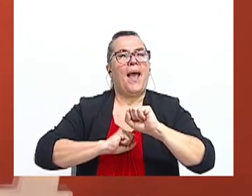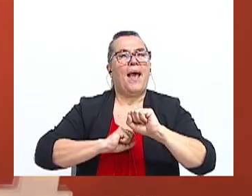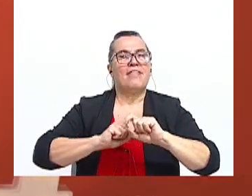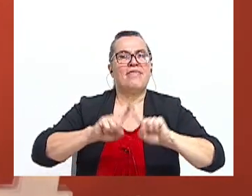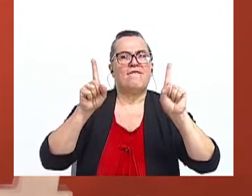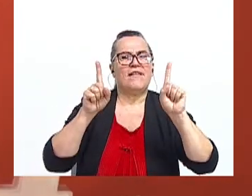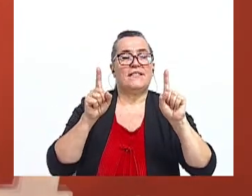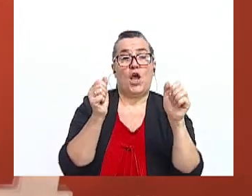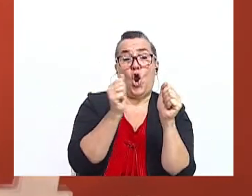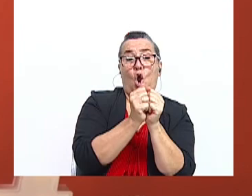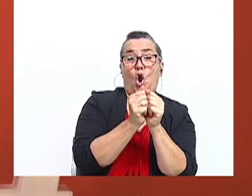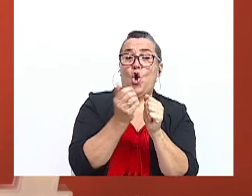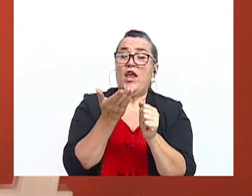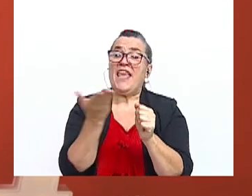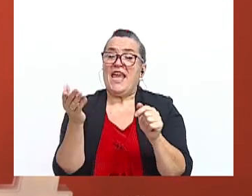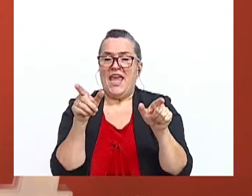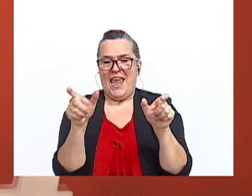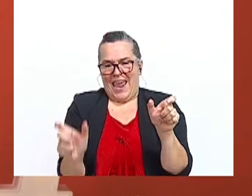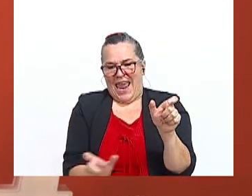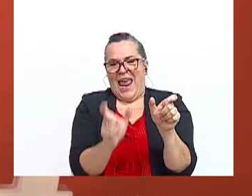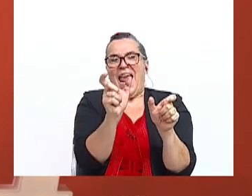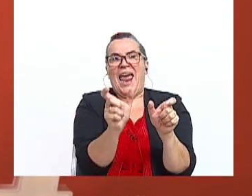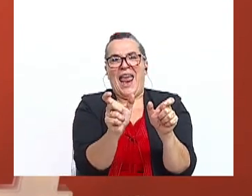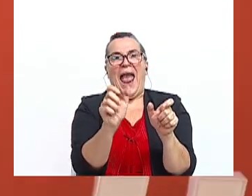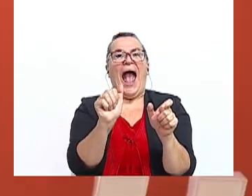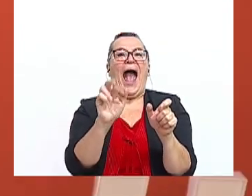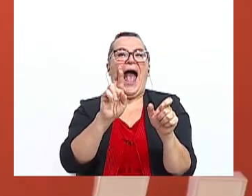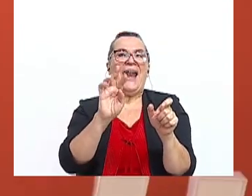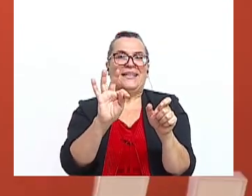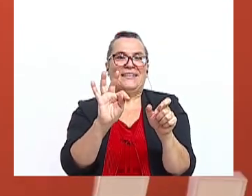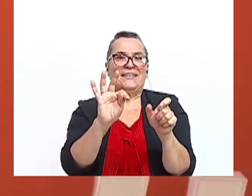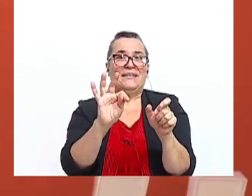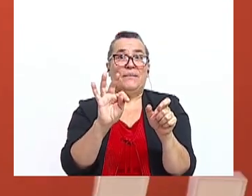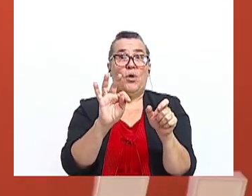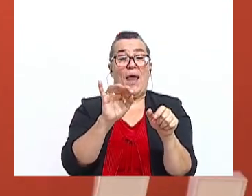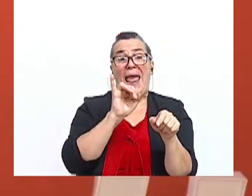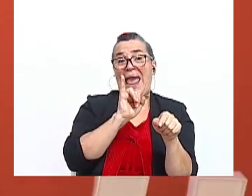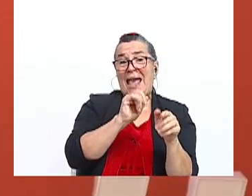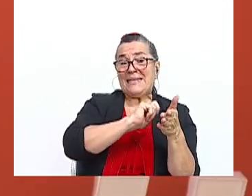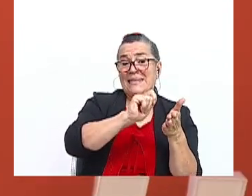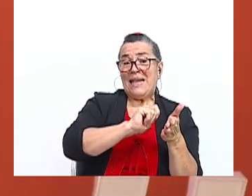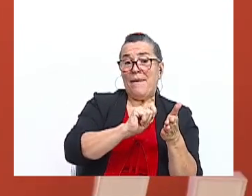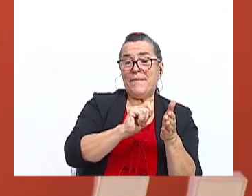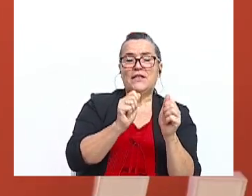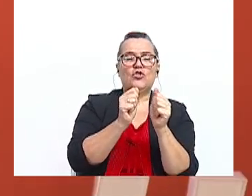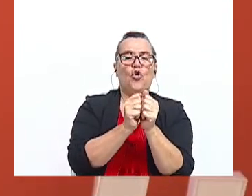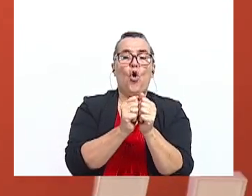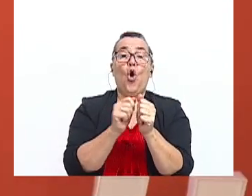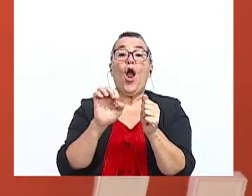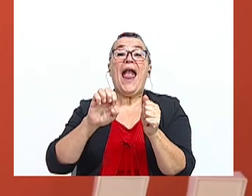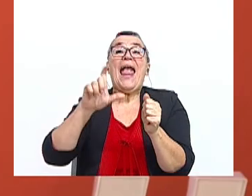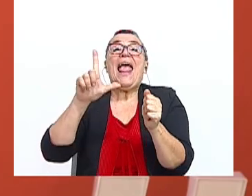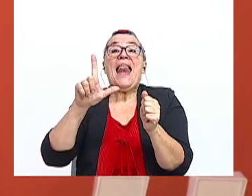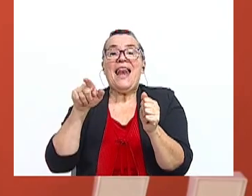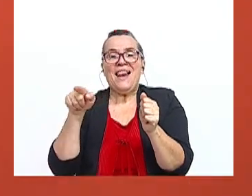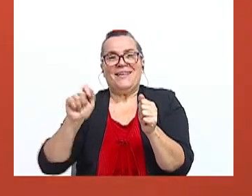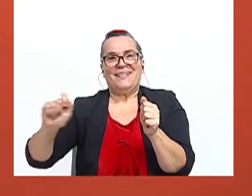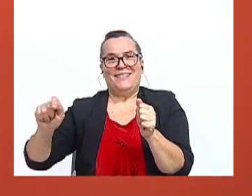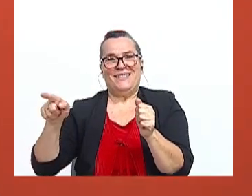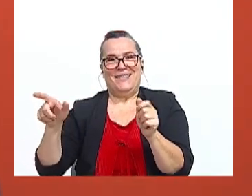con y que podrías intercalar un artículo. Por ejemplo, ese lápiz es con el que